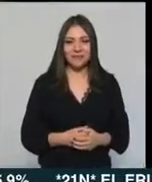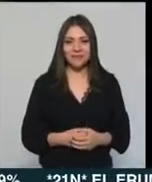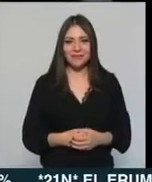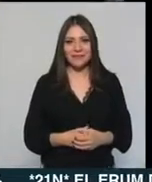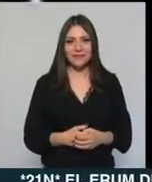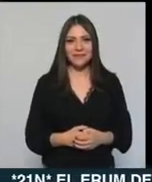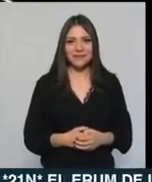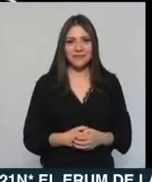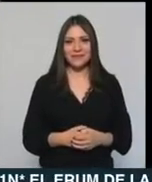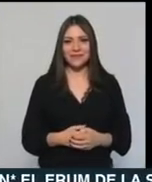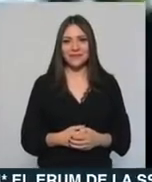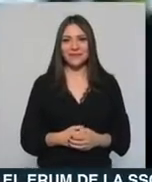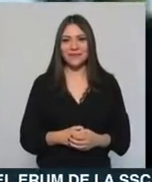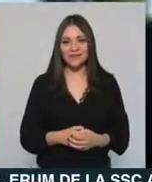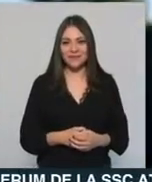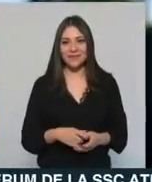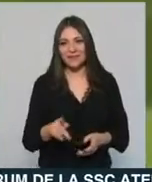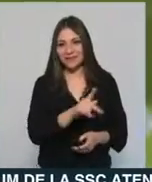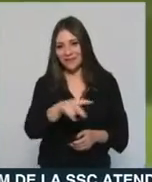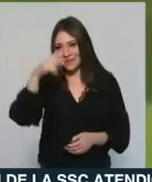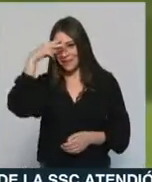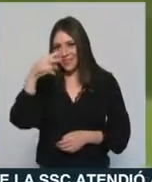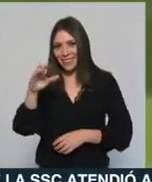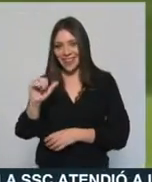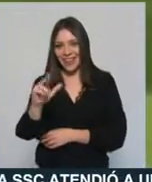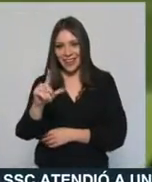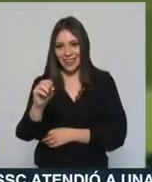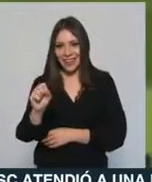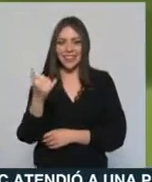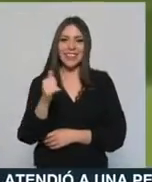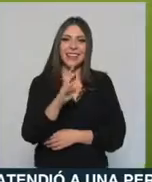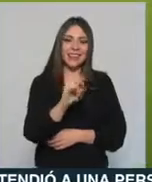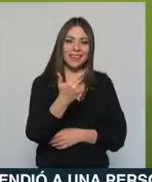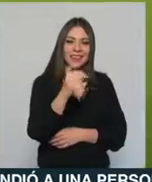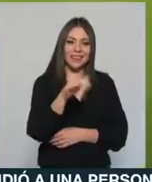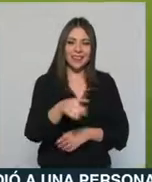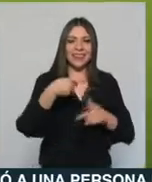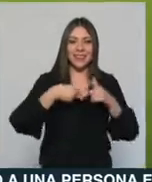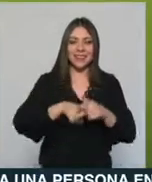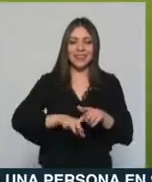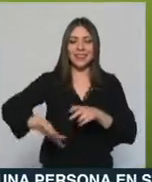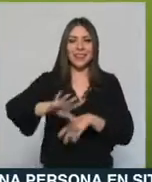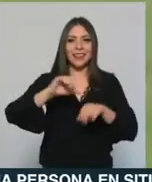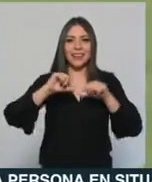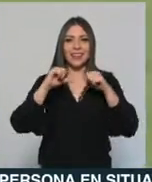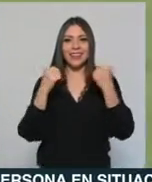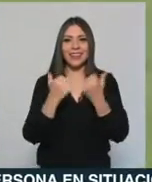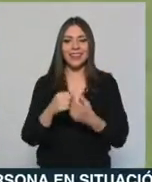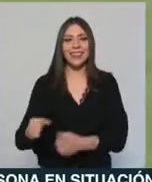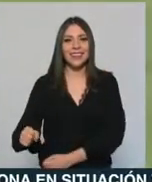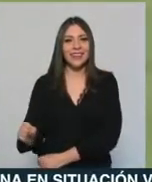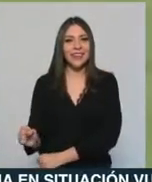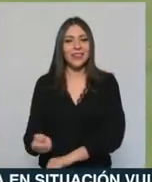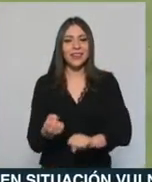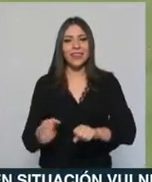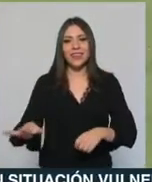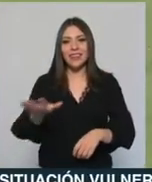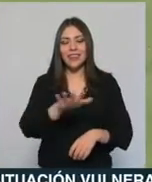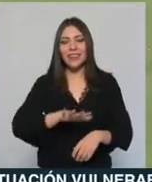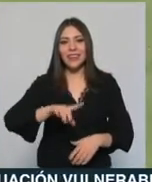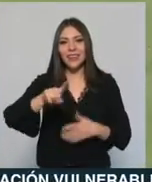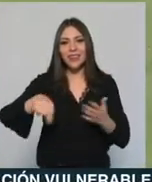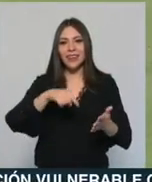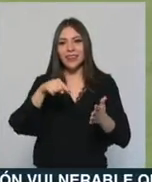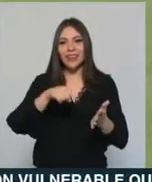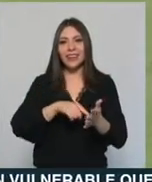Arrancó la participación de los mexicanos Carlos Ortiz y Abraham Ancer en el US Open de la Asociación Profesional de Golf, que se disputa en los campos de golf